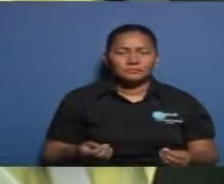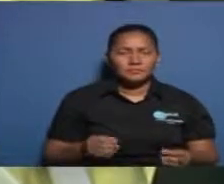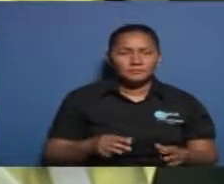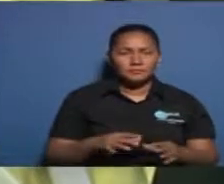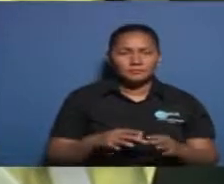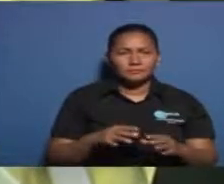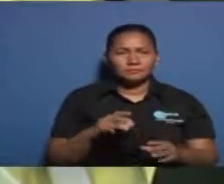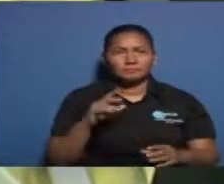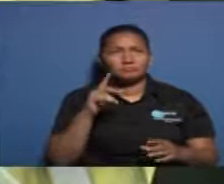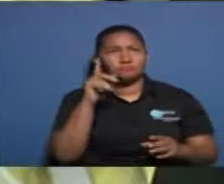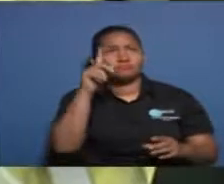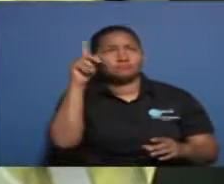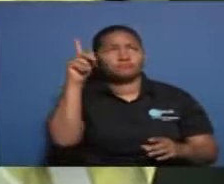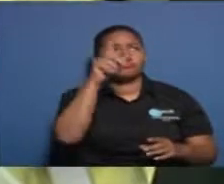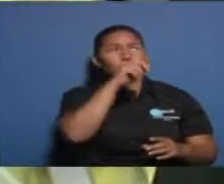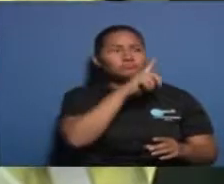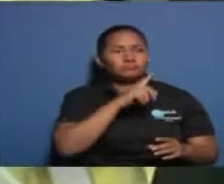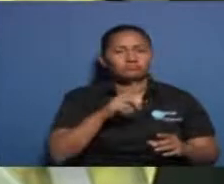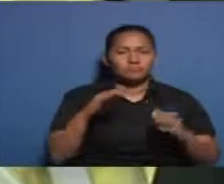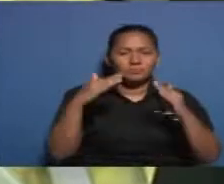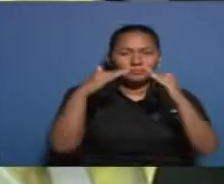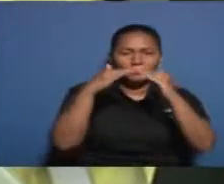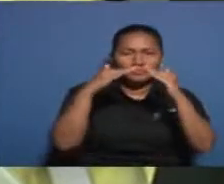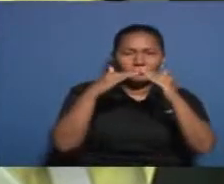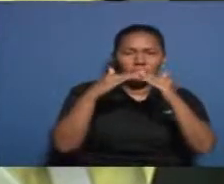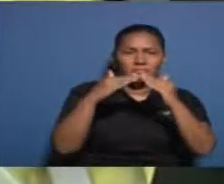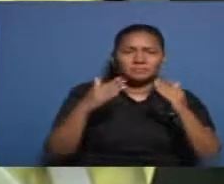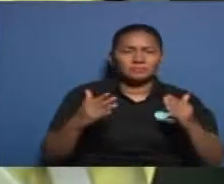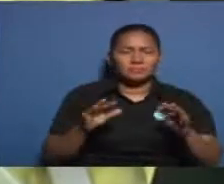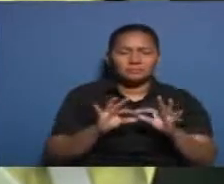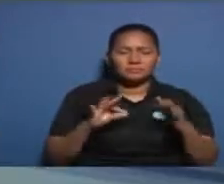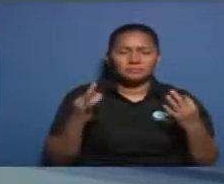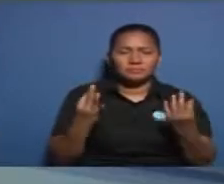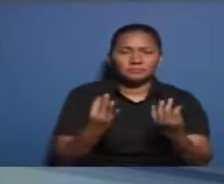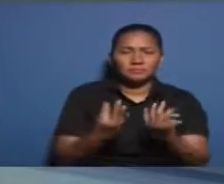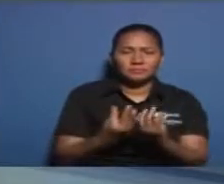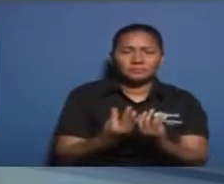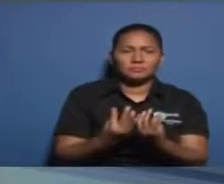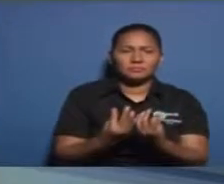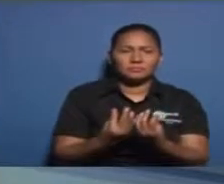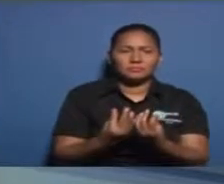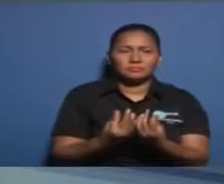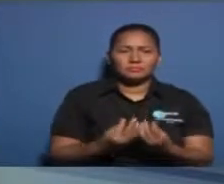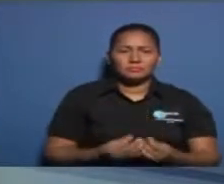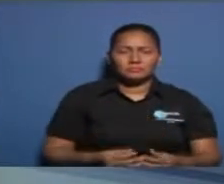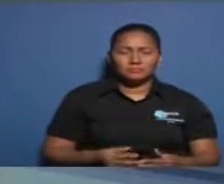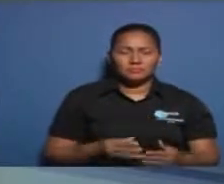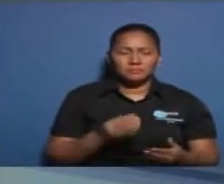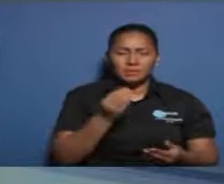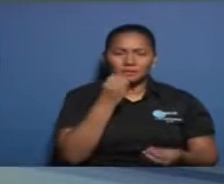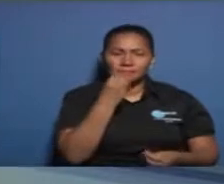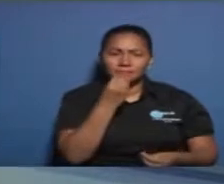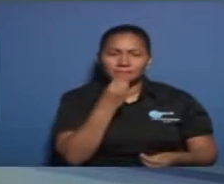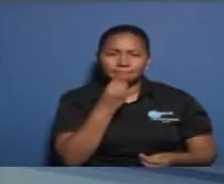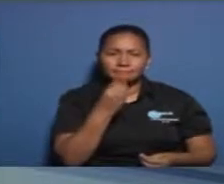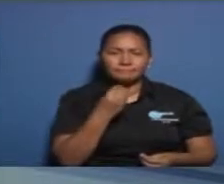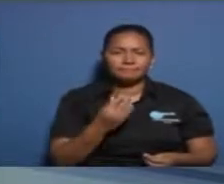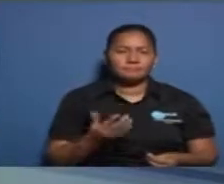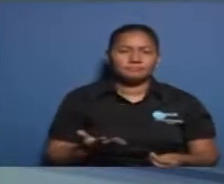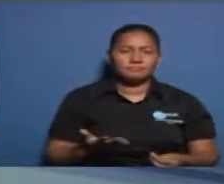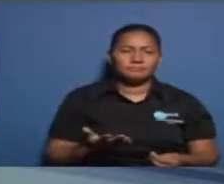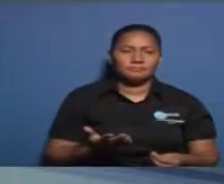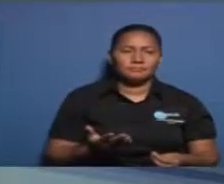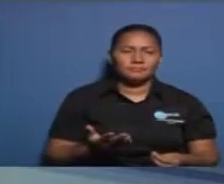llega de un hogar de una casa donde una familia donde se le atiende donde se le alimenta donde se le